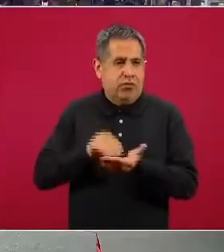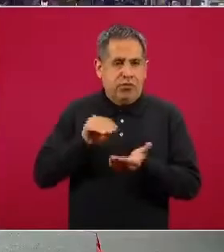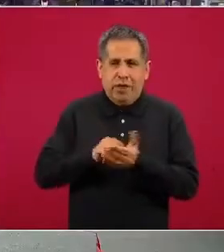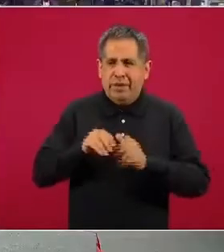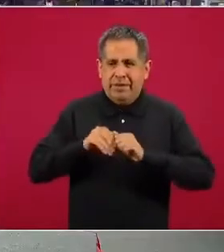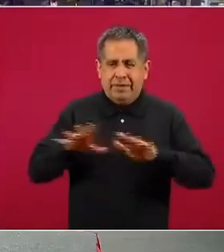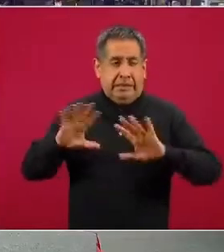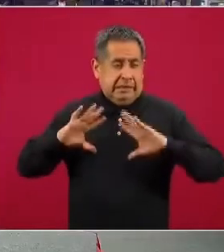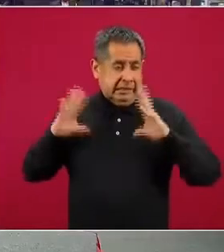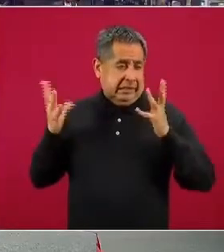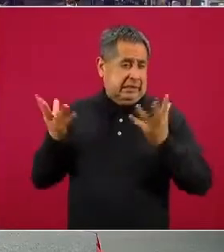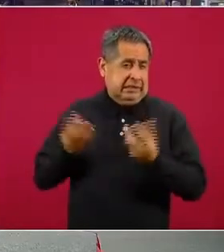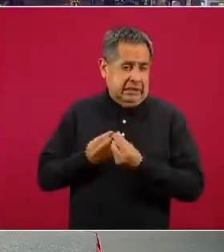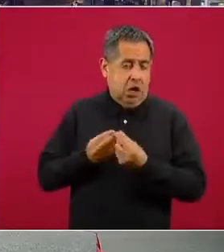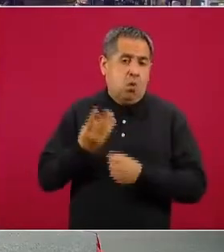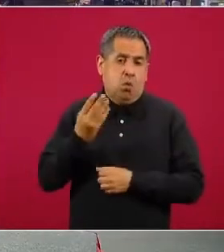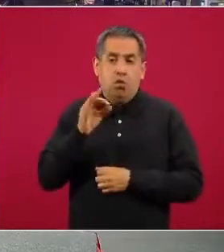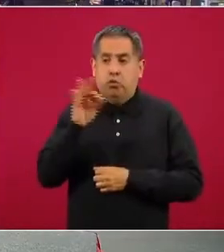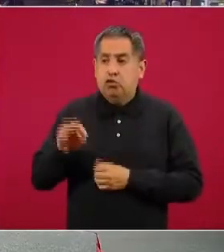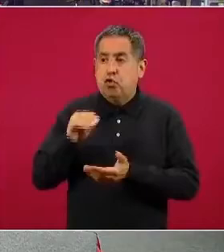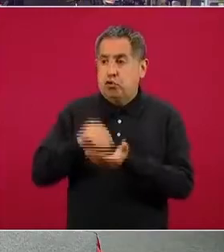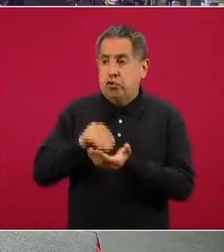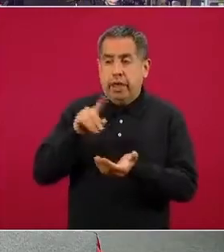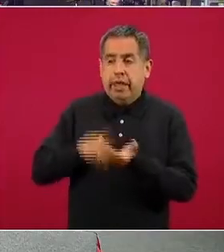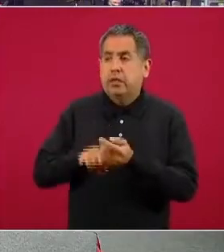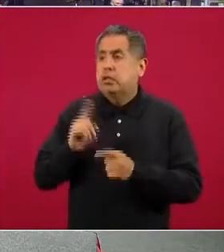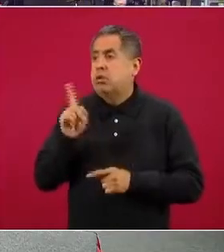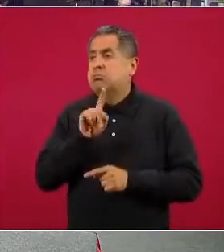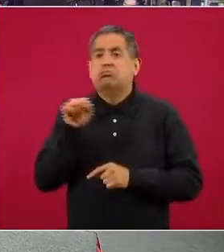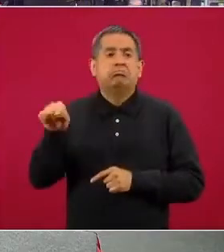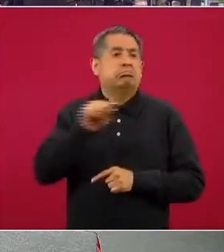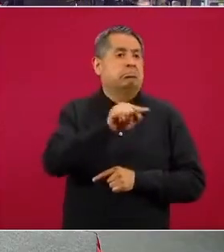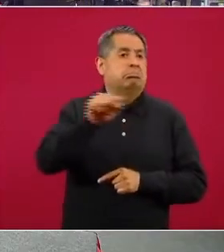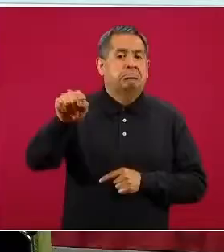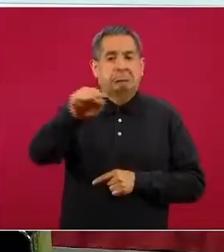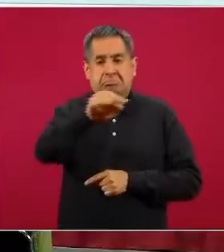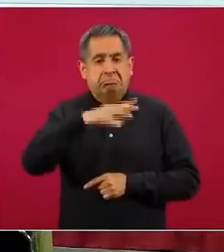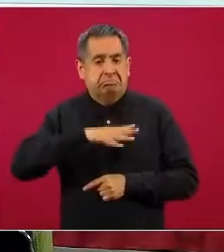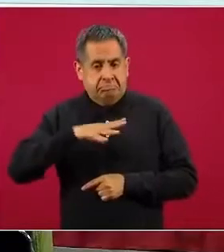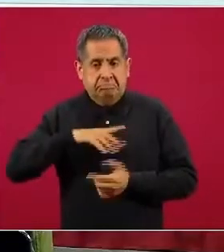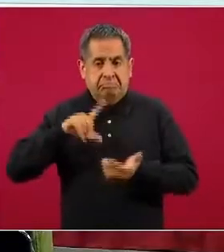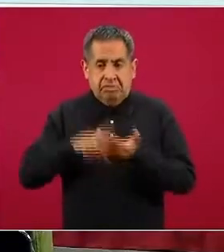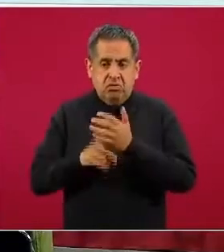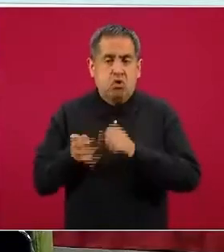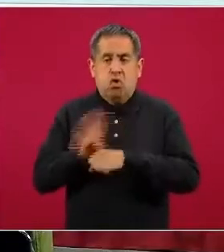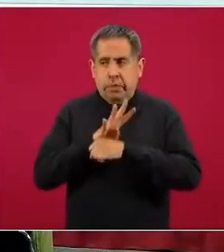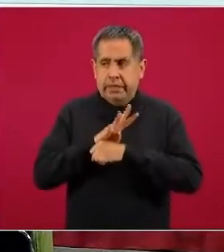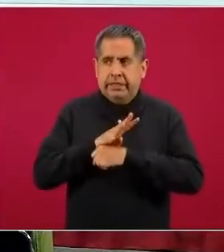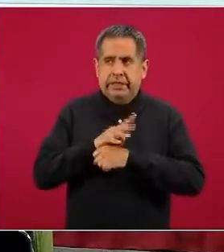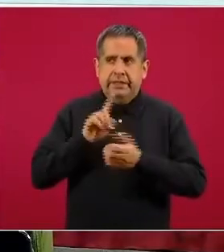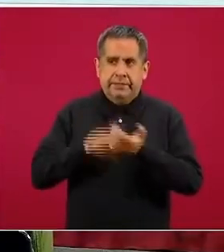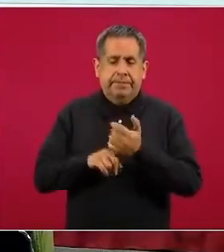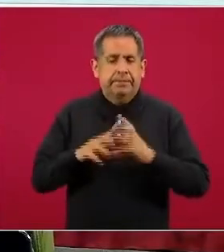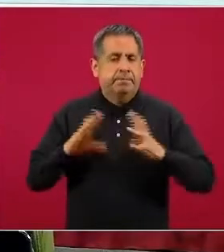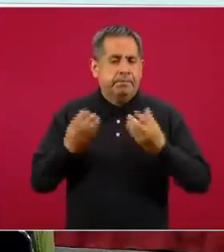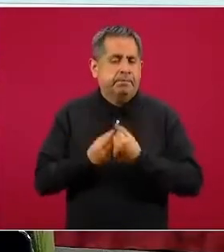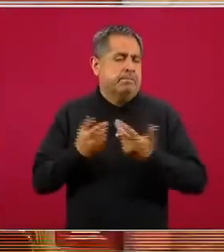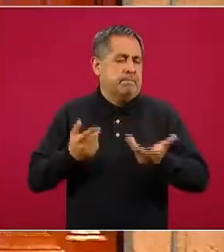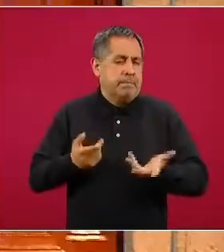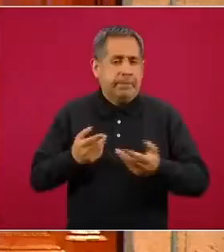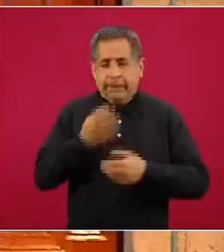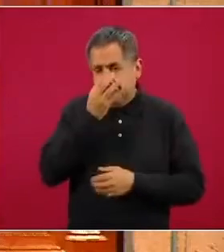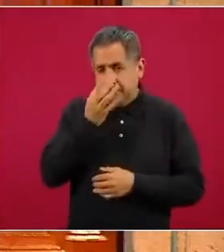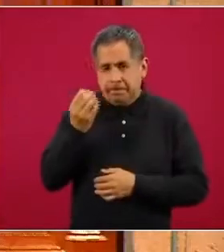total de personas que hasta el momento han sido confirmadas y estimadas como casos de COVID-19. Solo